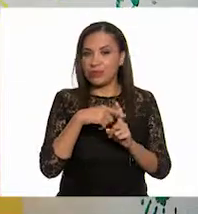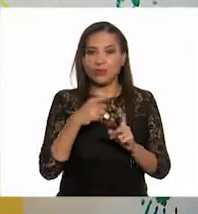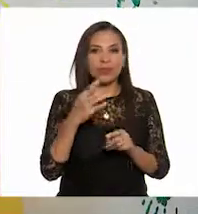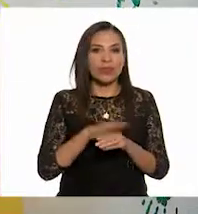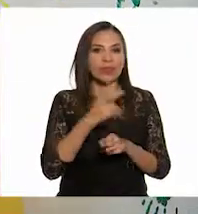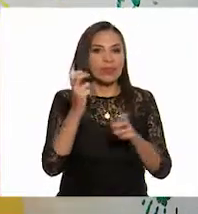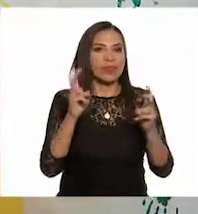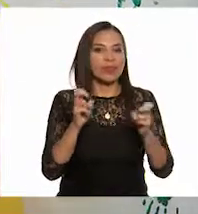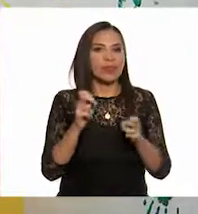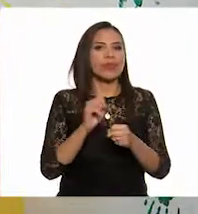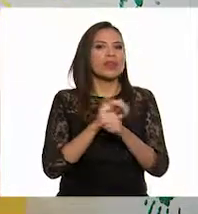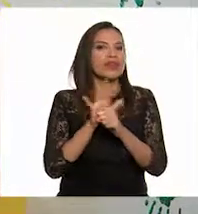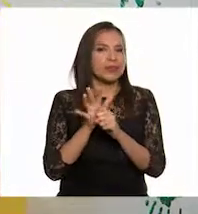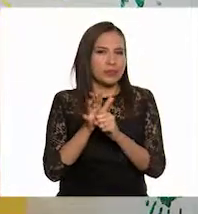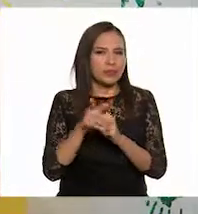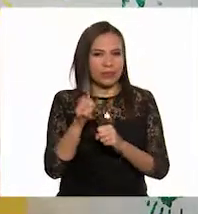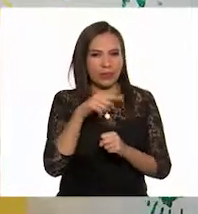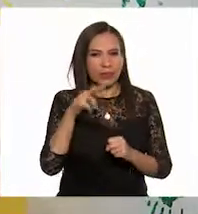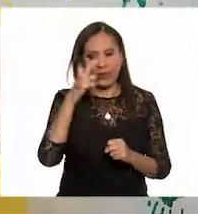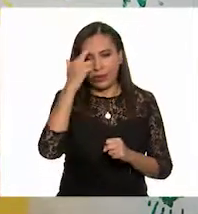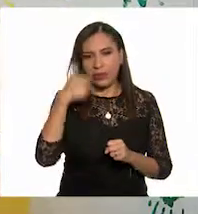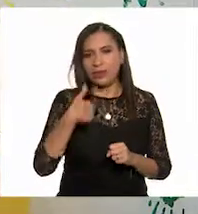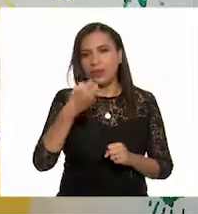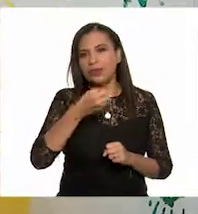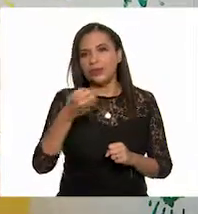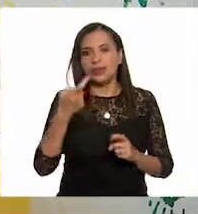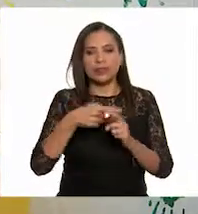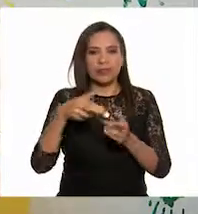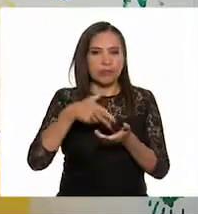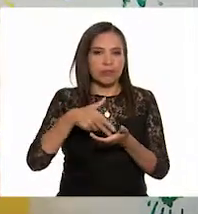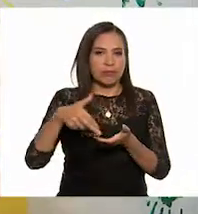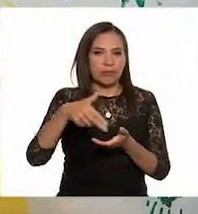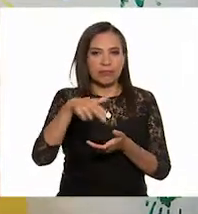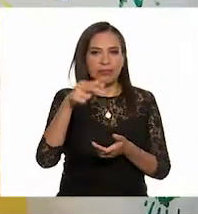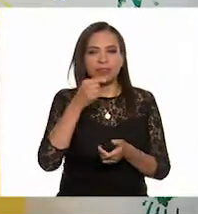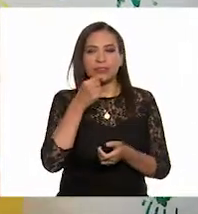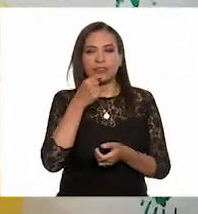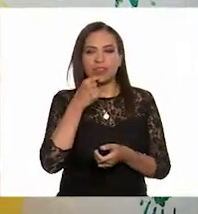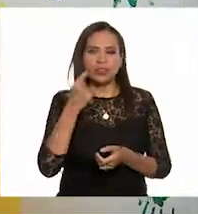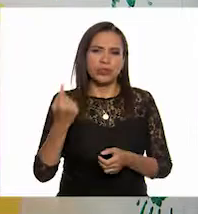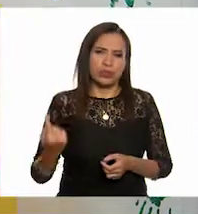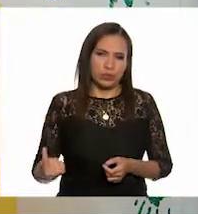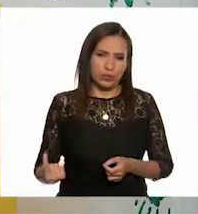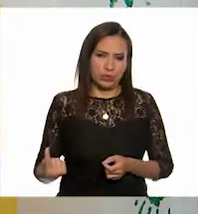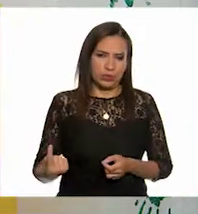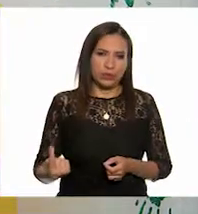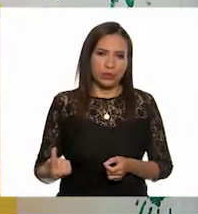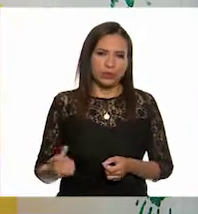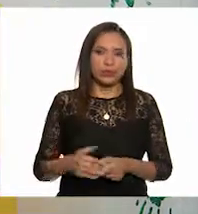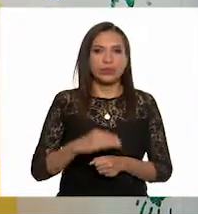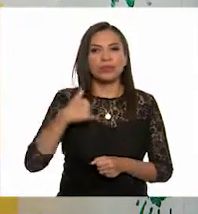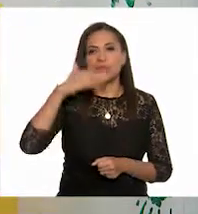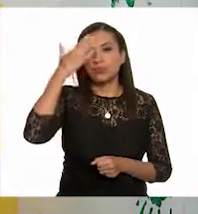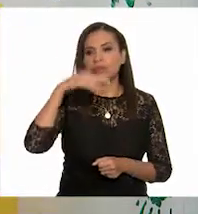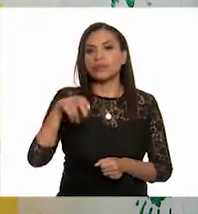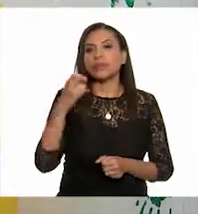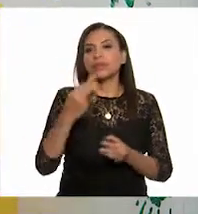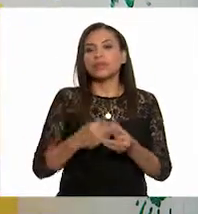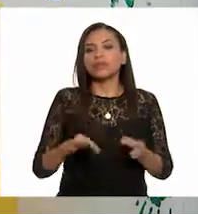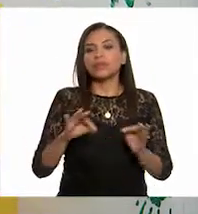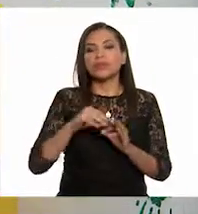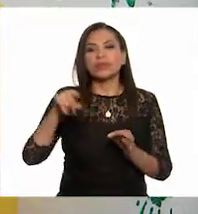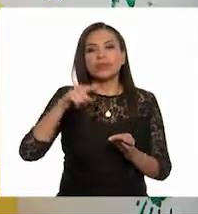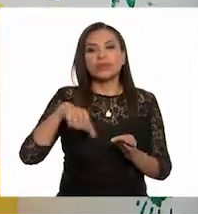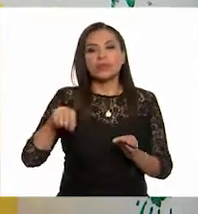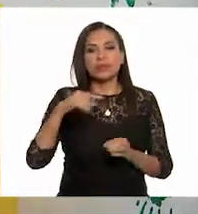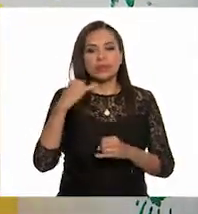ese tema de la pandemia, fíjate que he organizado unas caminatas con unos niños muy pequeños porque sé lo importante que es para